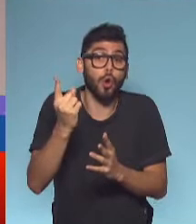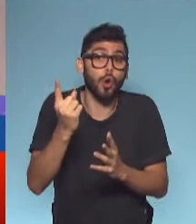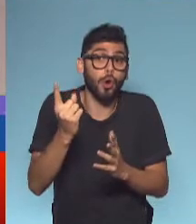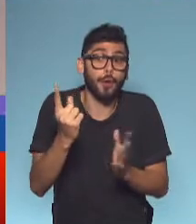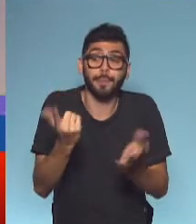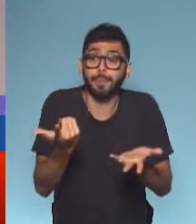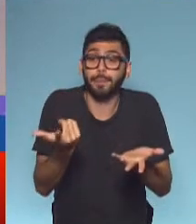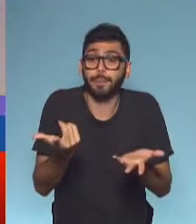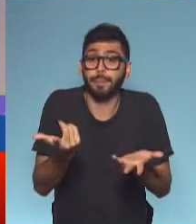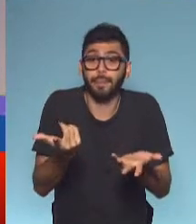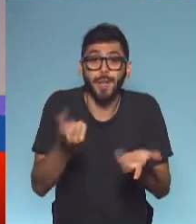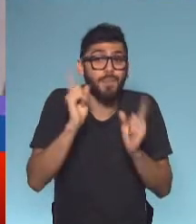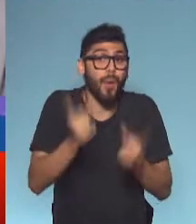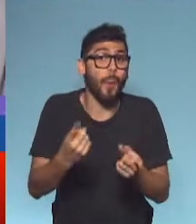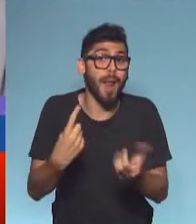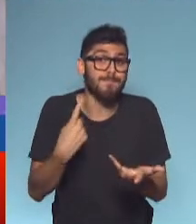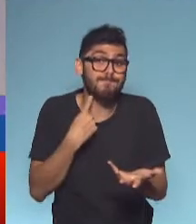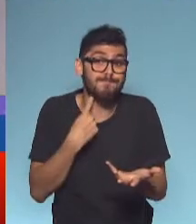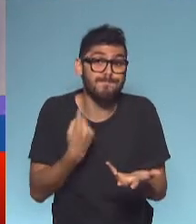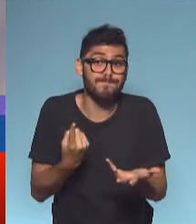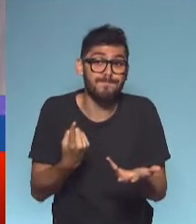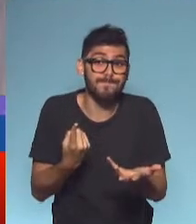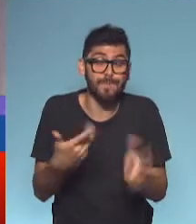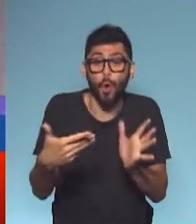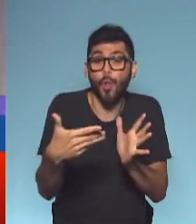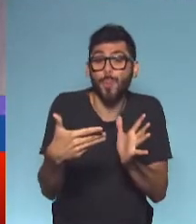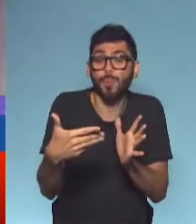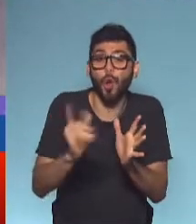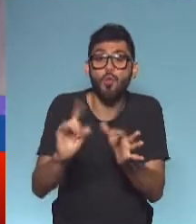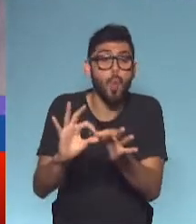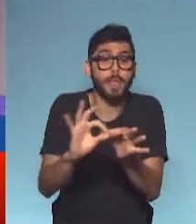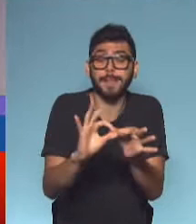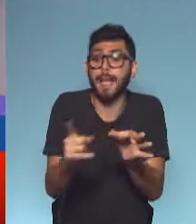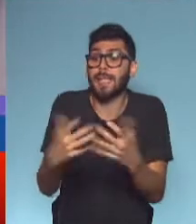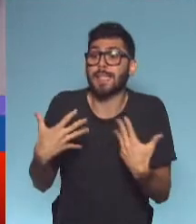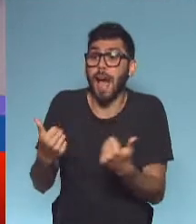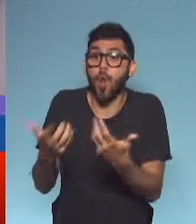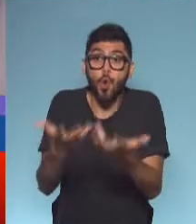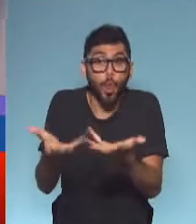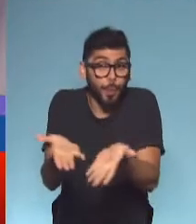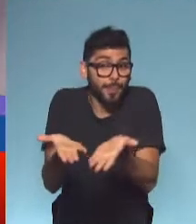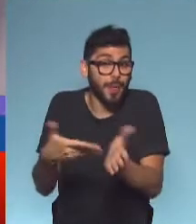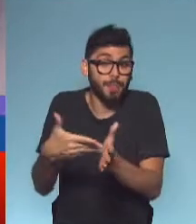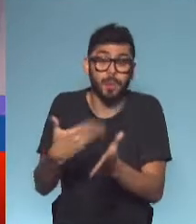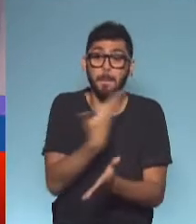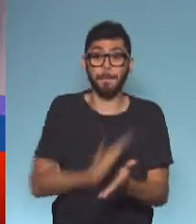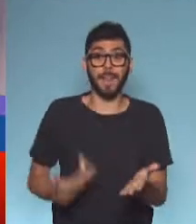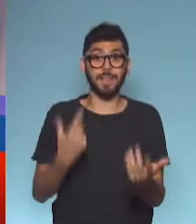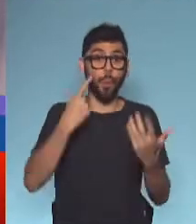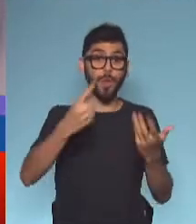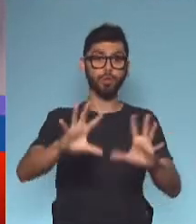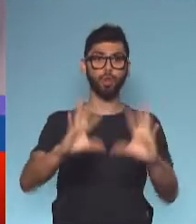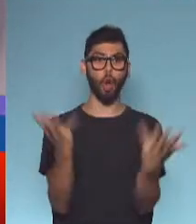independiente a las decisiones educativas, que es la variable sanitaria, y el presidente, que ve el conjunto, es el que